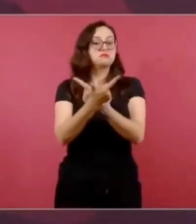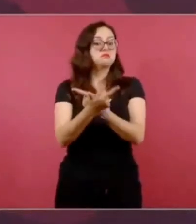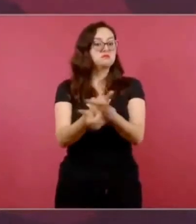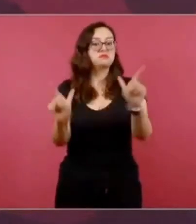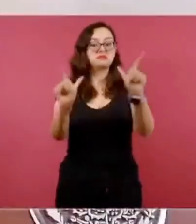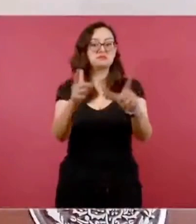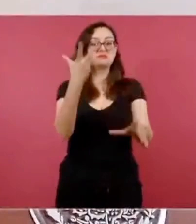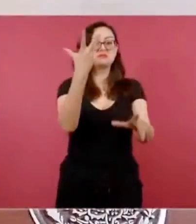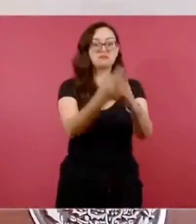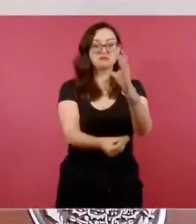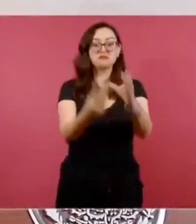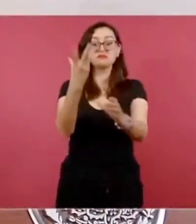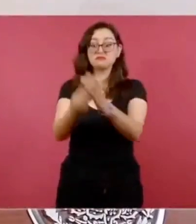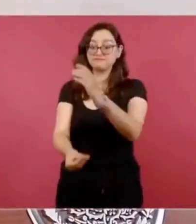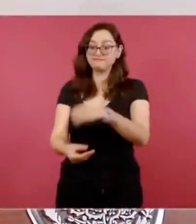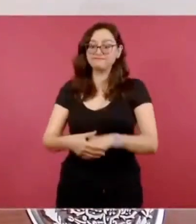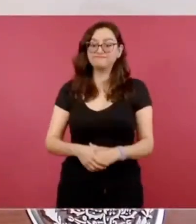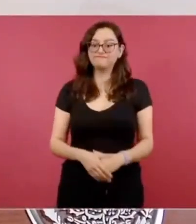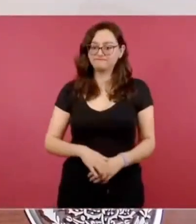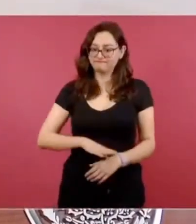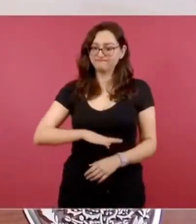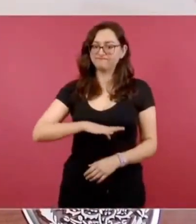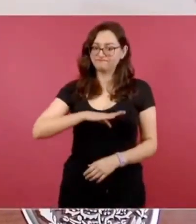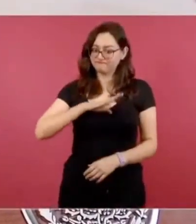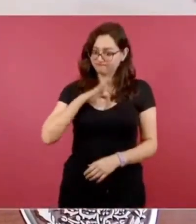Eso sí calienta.